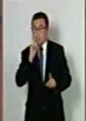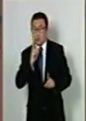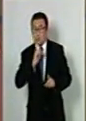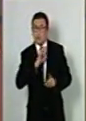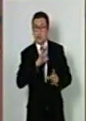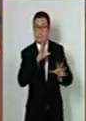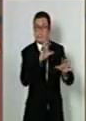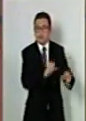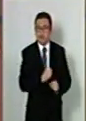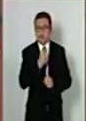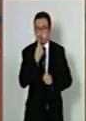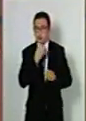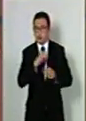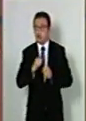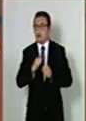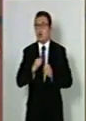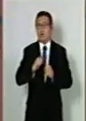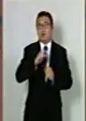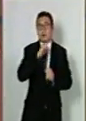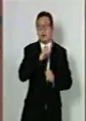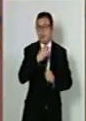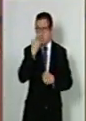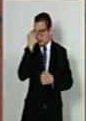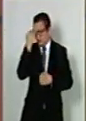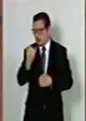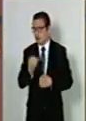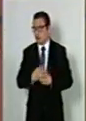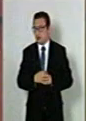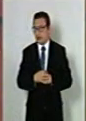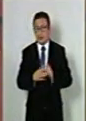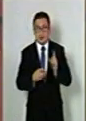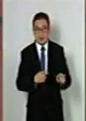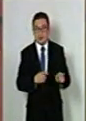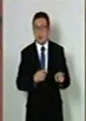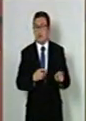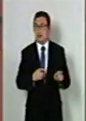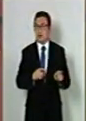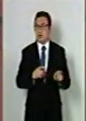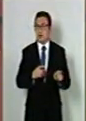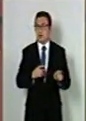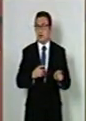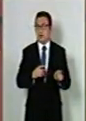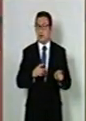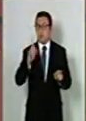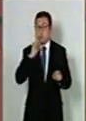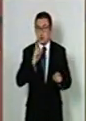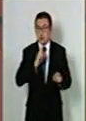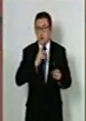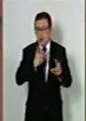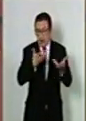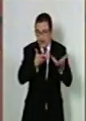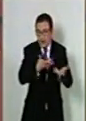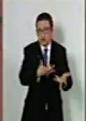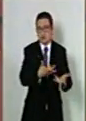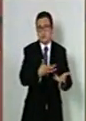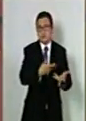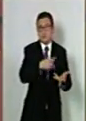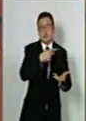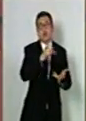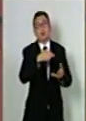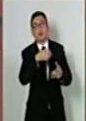pero nunca a los autores. Se detuvo a la autora material, pero nunca a los